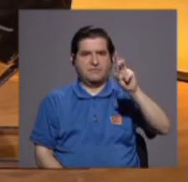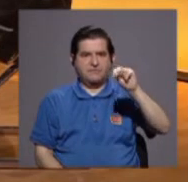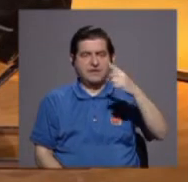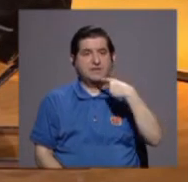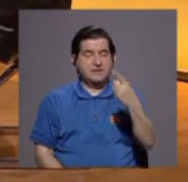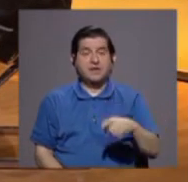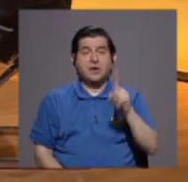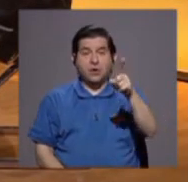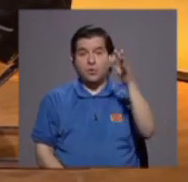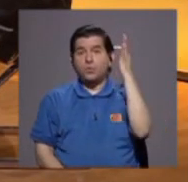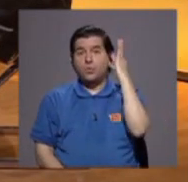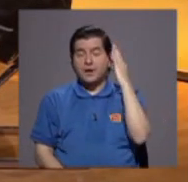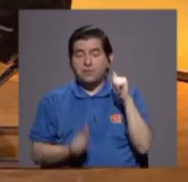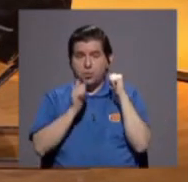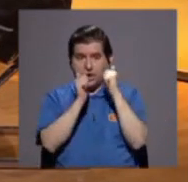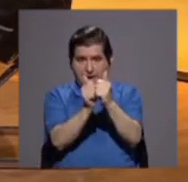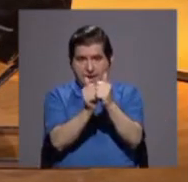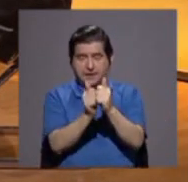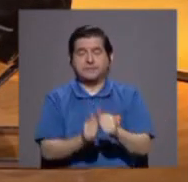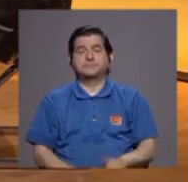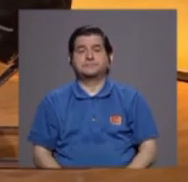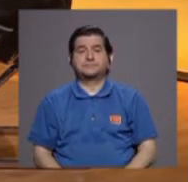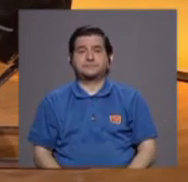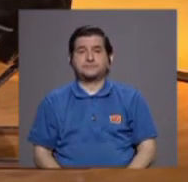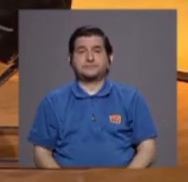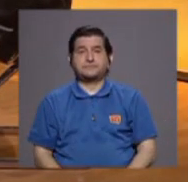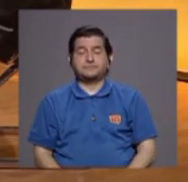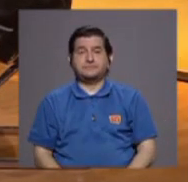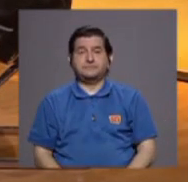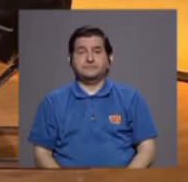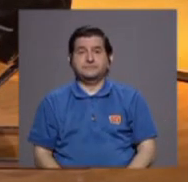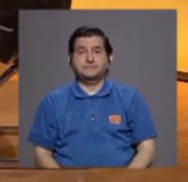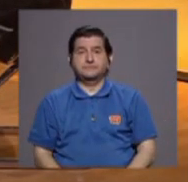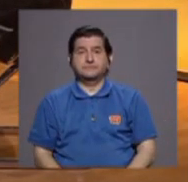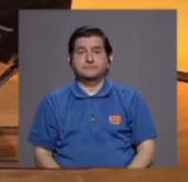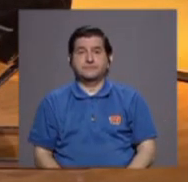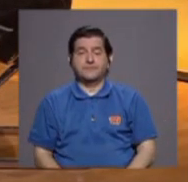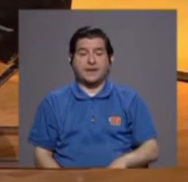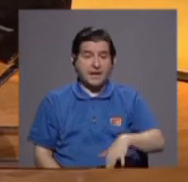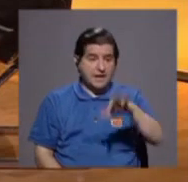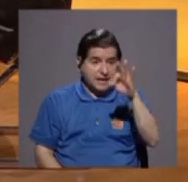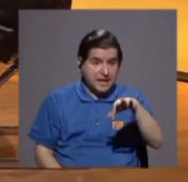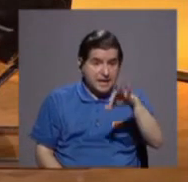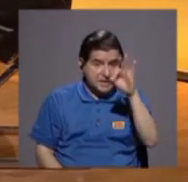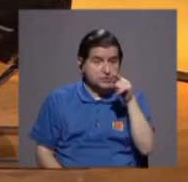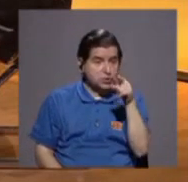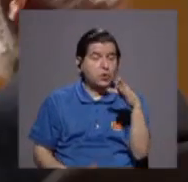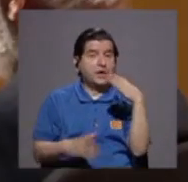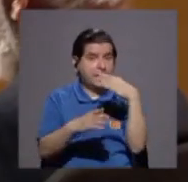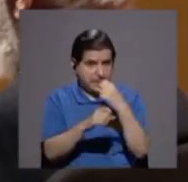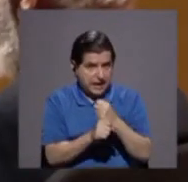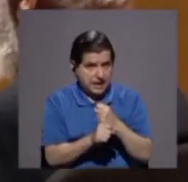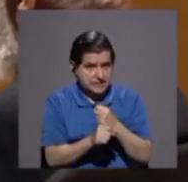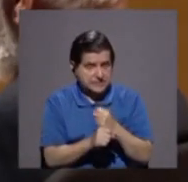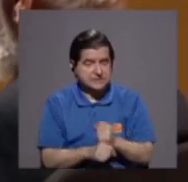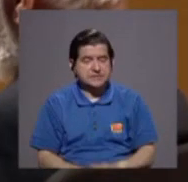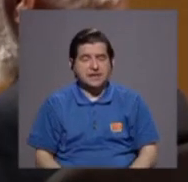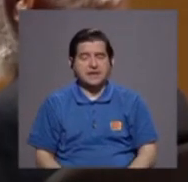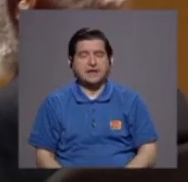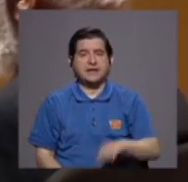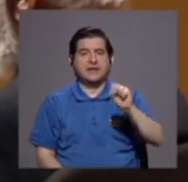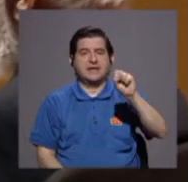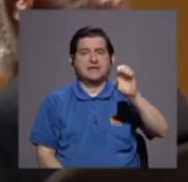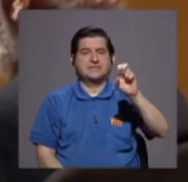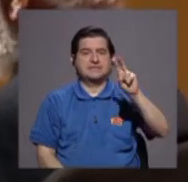tendría una mujer como compañera de fórmula, y me parece que la escogencia que hizo de la